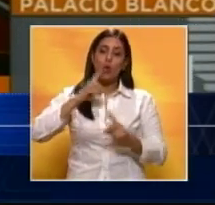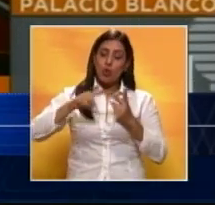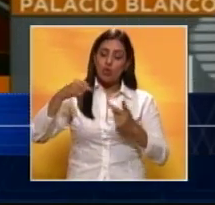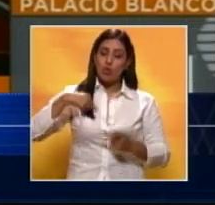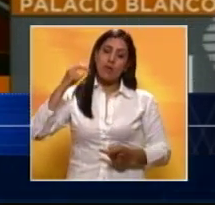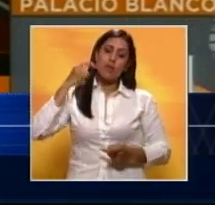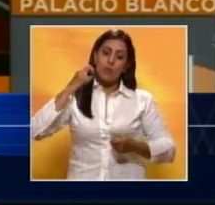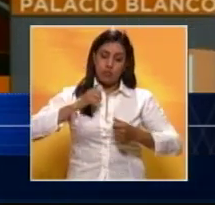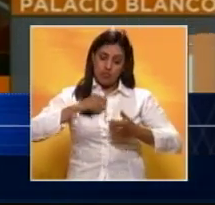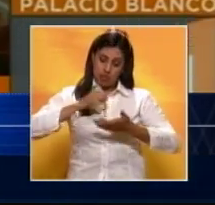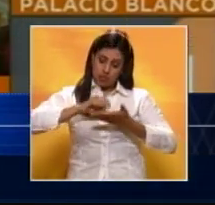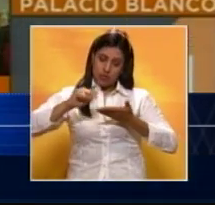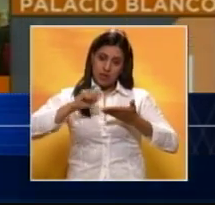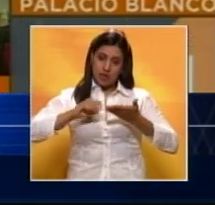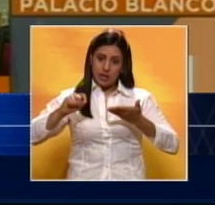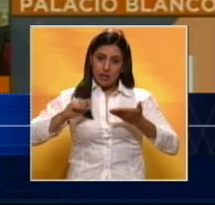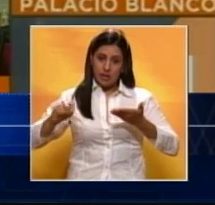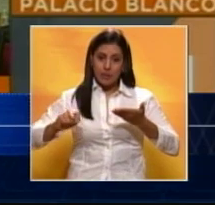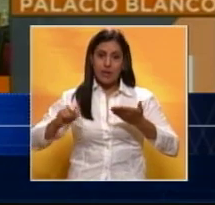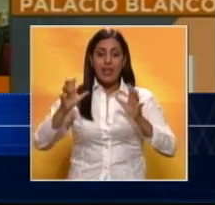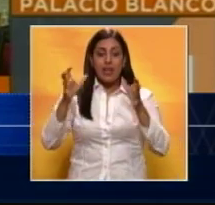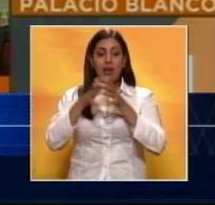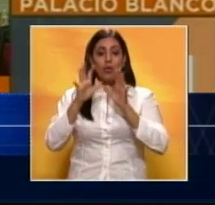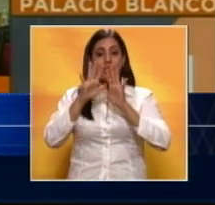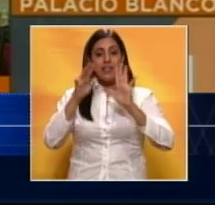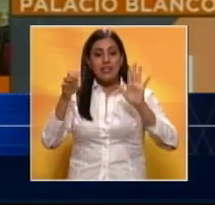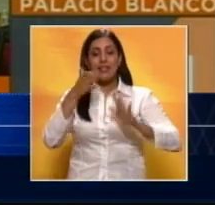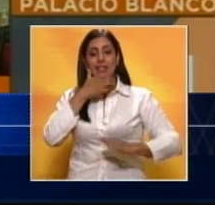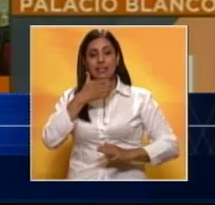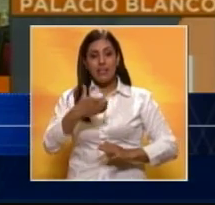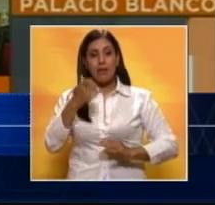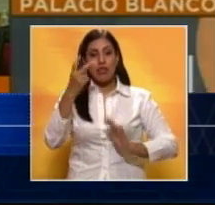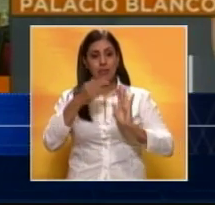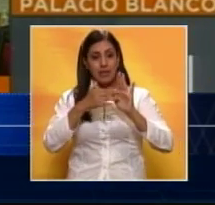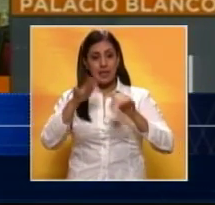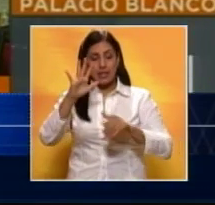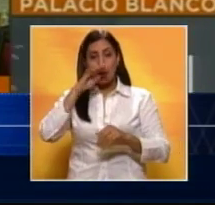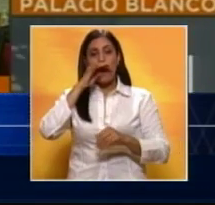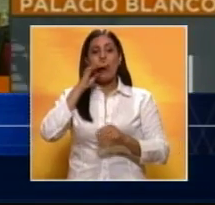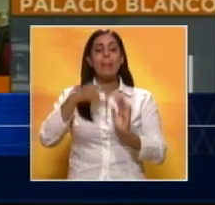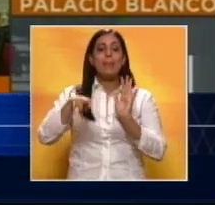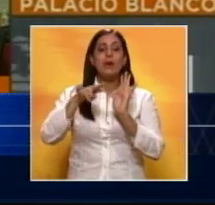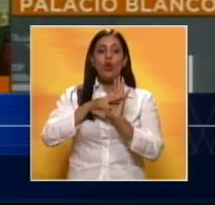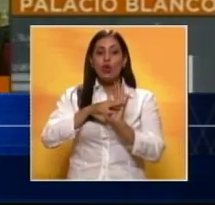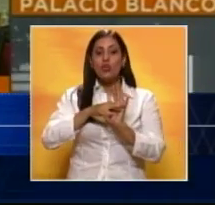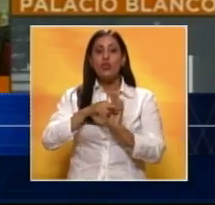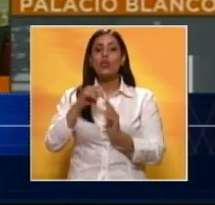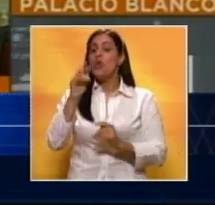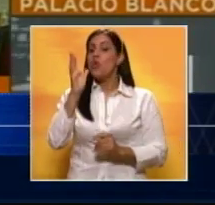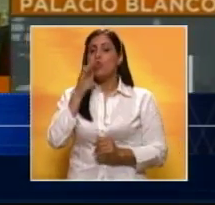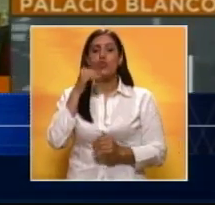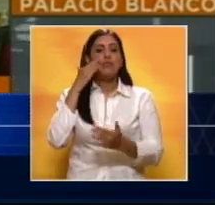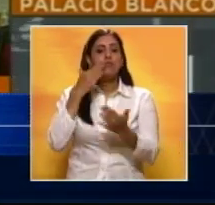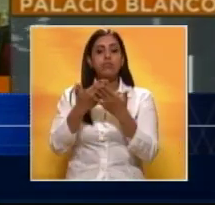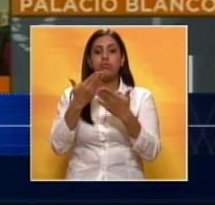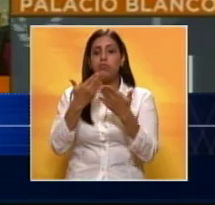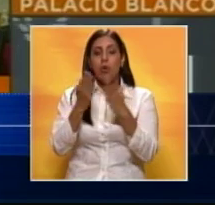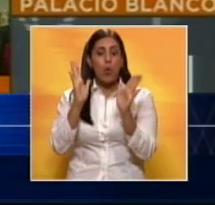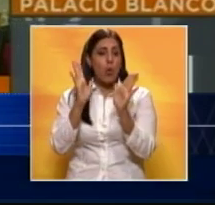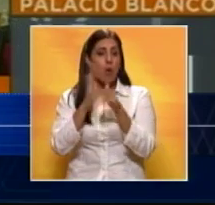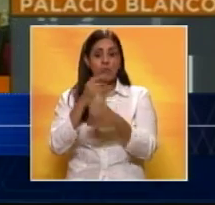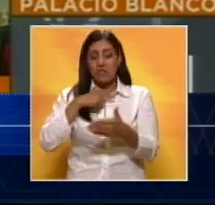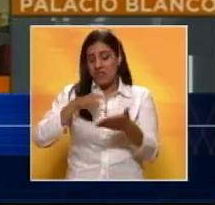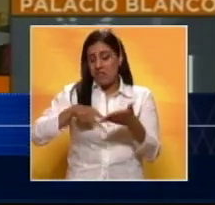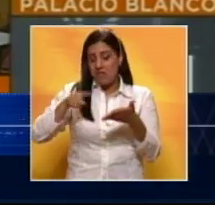suscribimos esa acta de la reunión del 16 de diciembre de 2015 y remata diciendo, en la que no consta